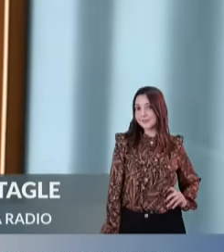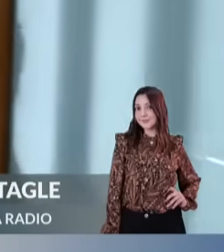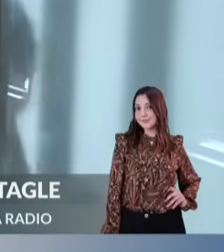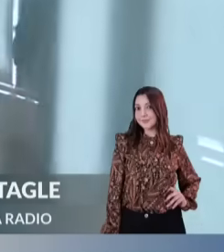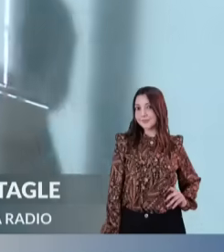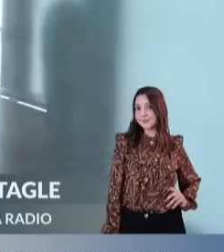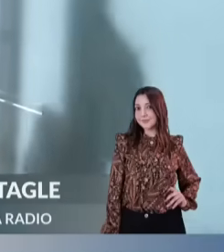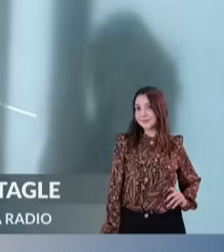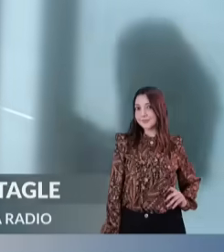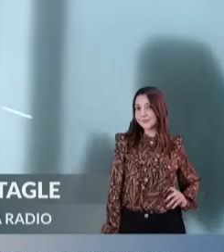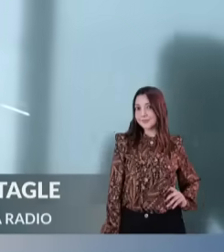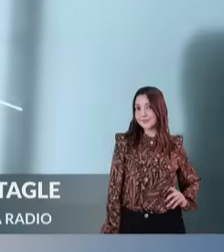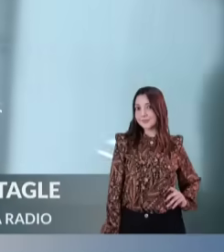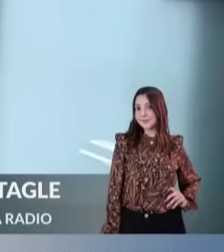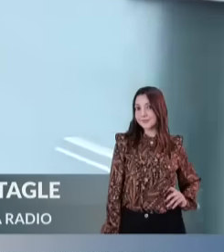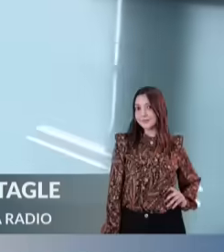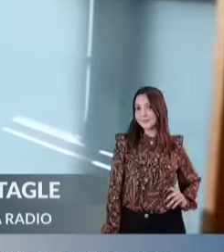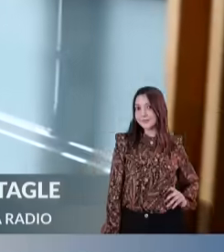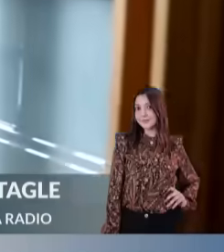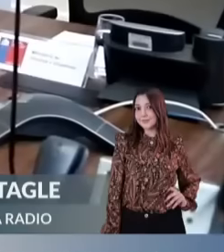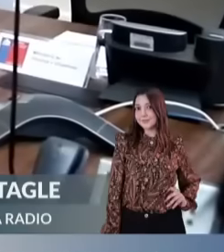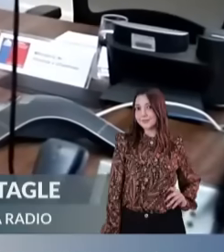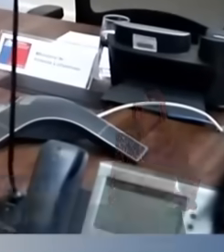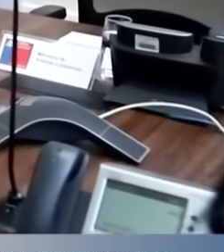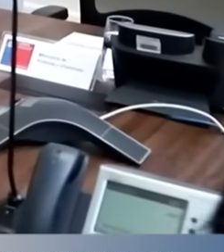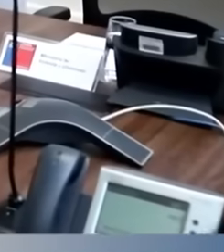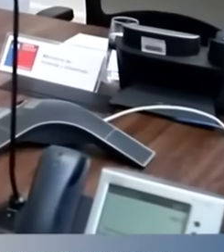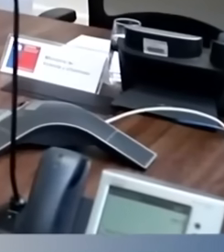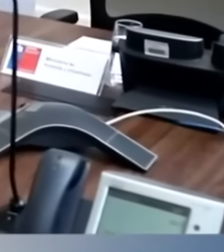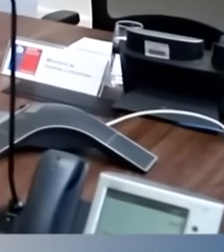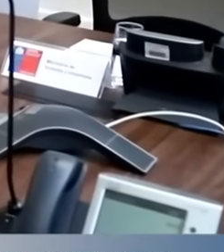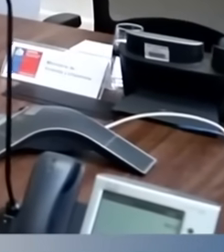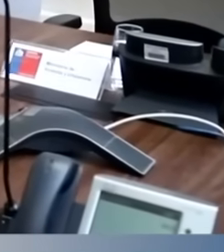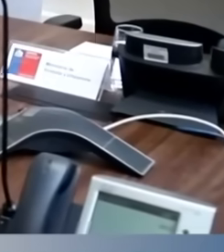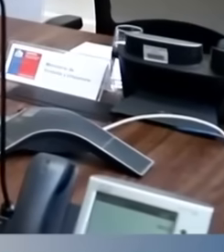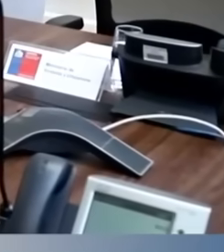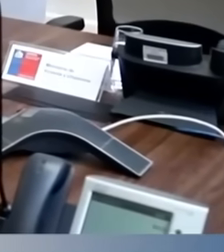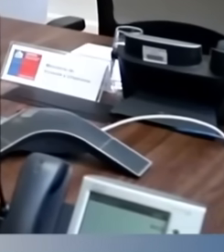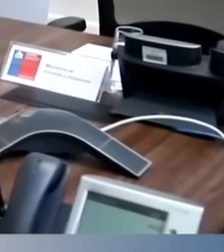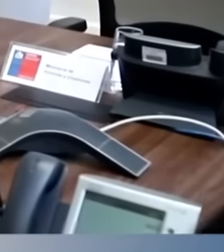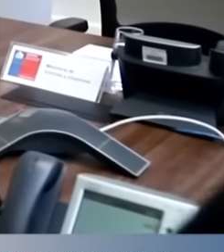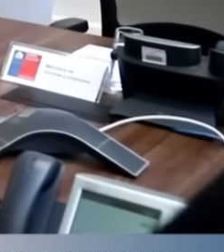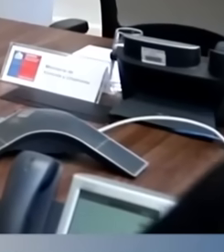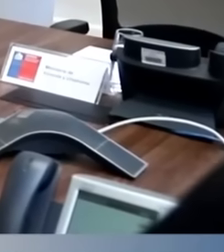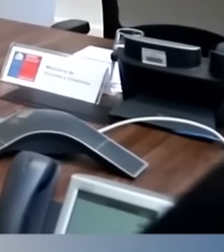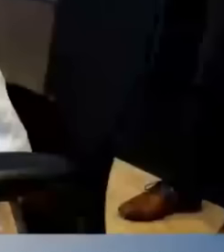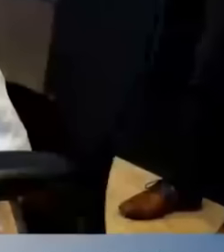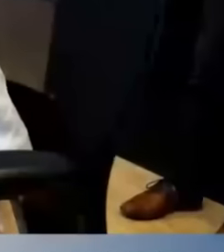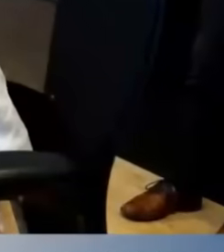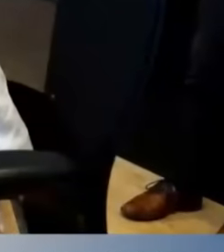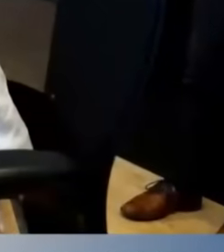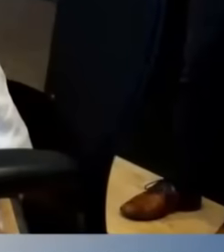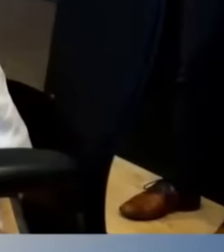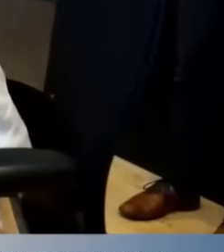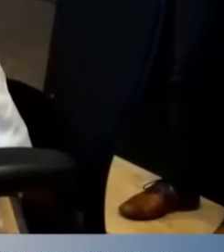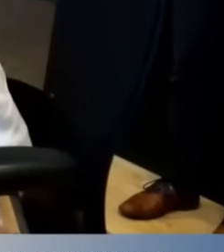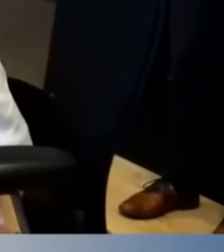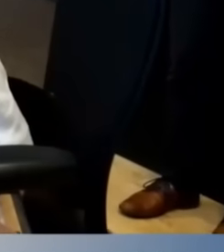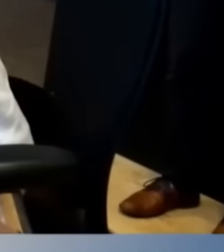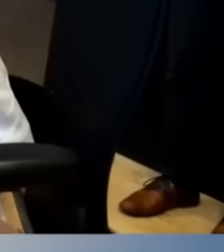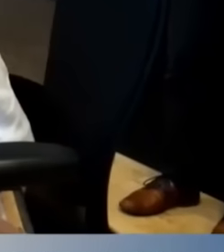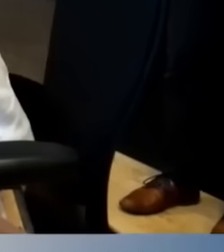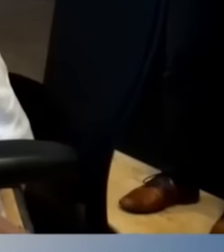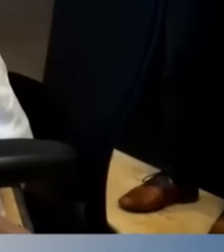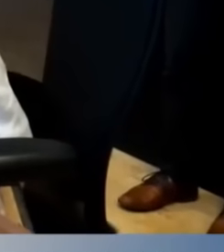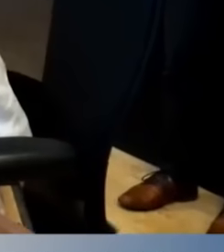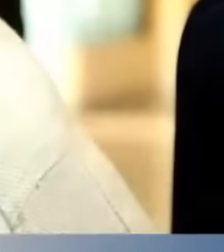alguien va a un trabajador, te pongo el caso, un trabajador va a una empresa minera, las charlas de inducción son ponete el casco, ponete los guantes, ponete los lentes y